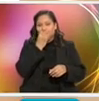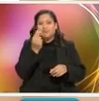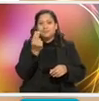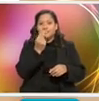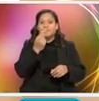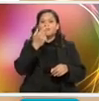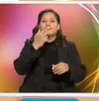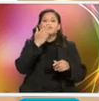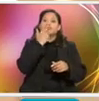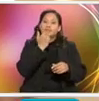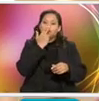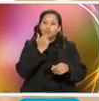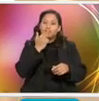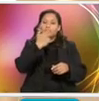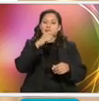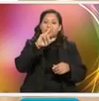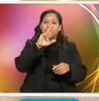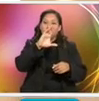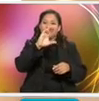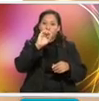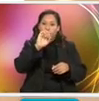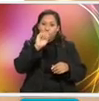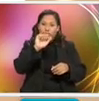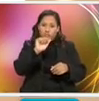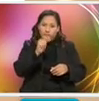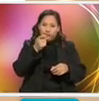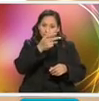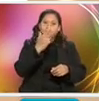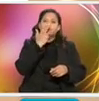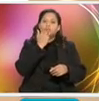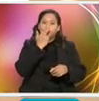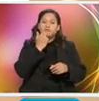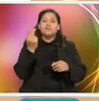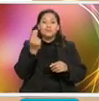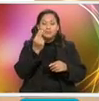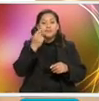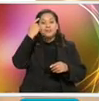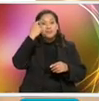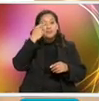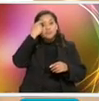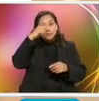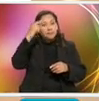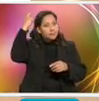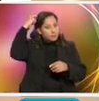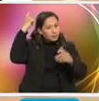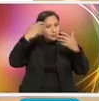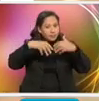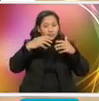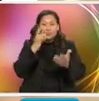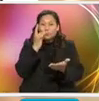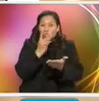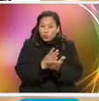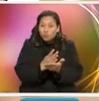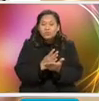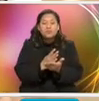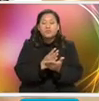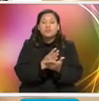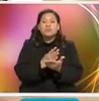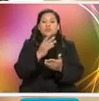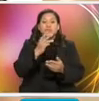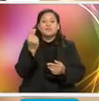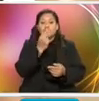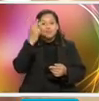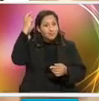que es la glucosa. La gente le llama comúnmente azúcar, pero necesita glucosa para sobrevivir. Es el único órgano que no puede